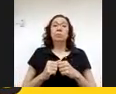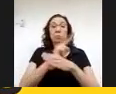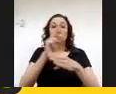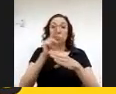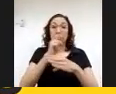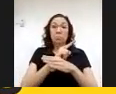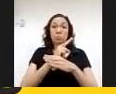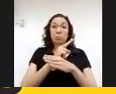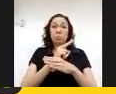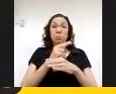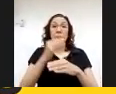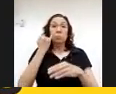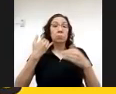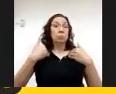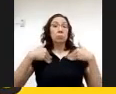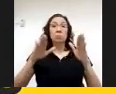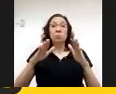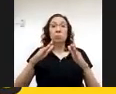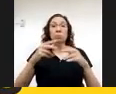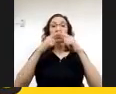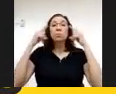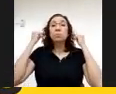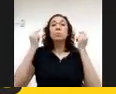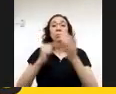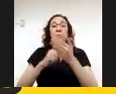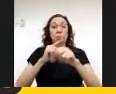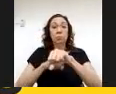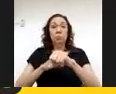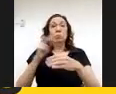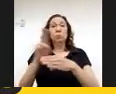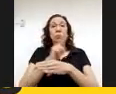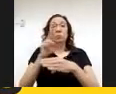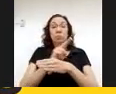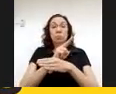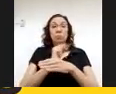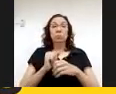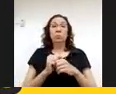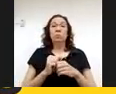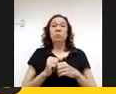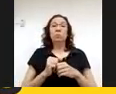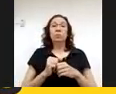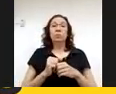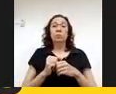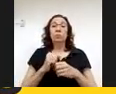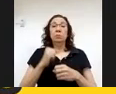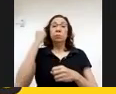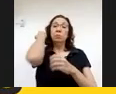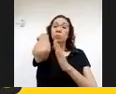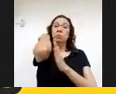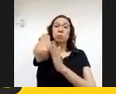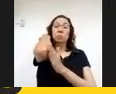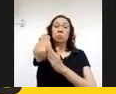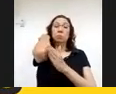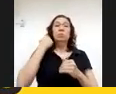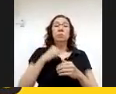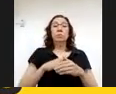Utilizar, si no se tiene la mascarilla en ese momento, utilizar el codo, el